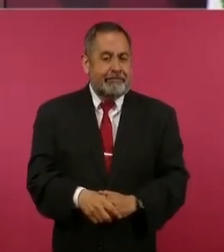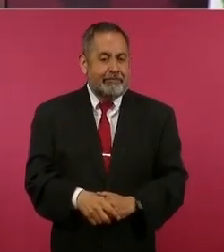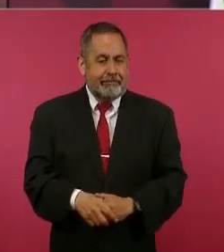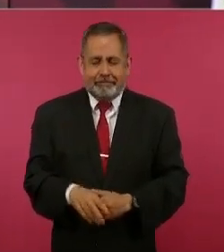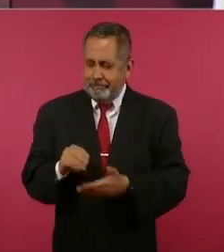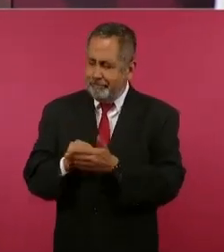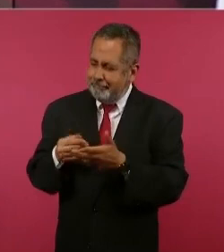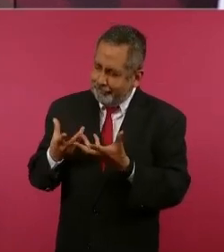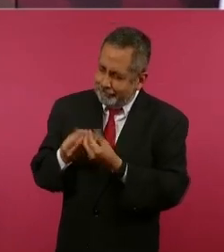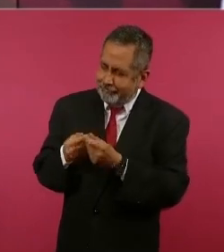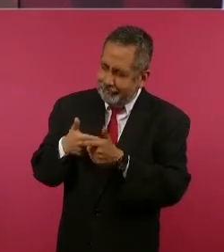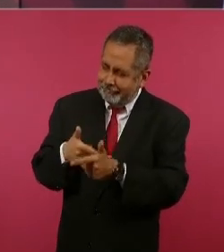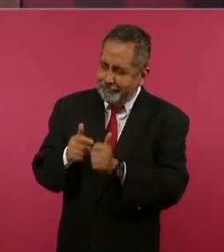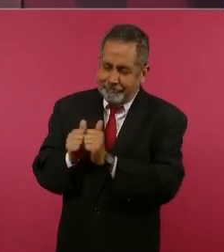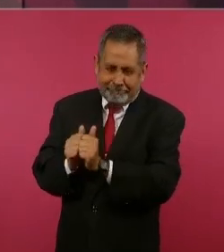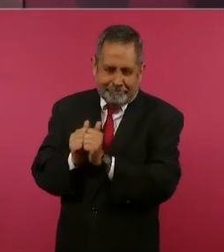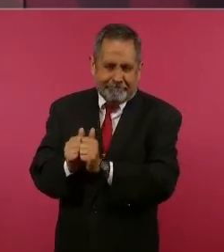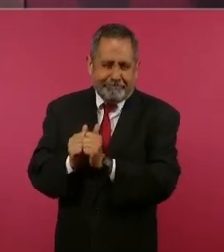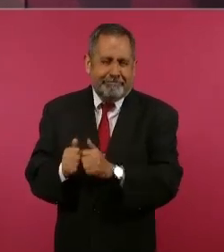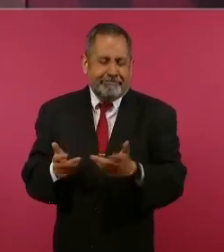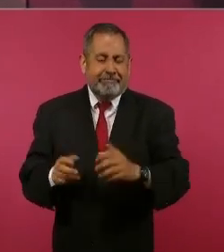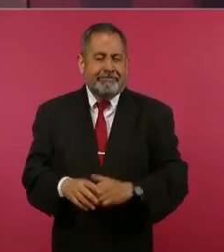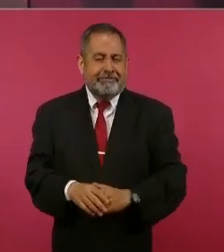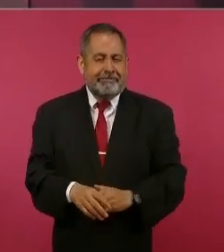Vamos a seguir juntos.